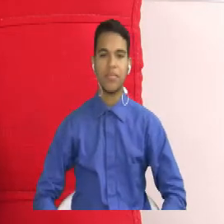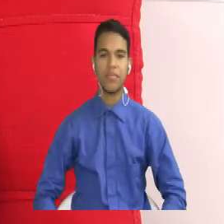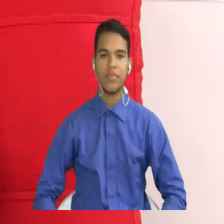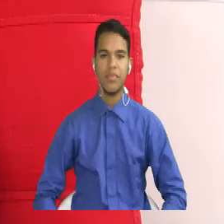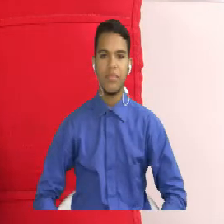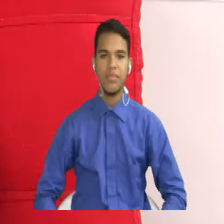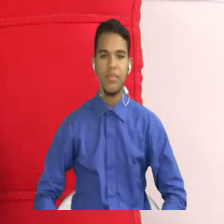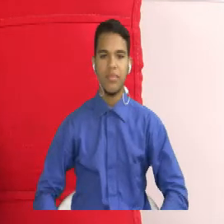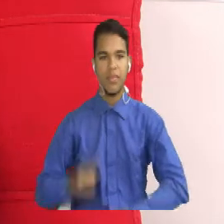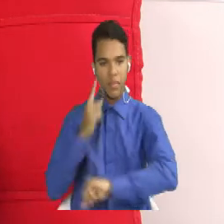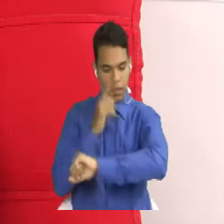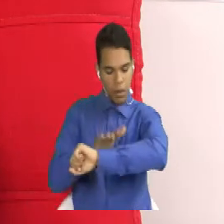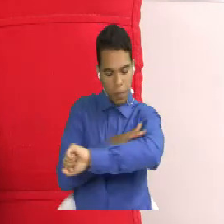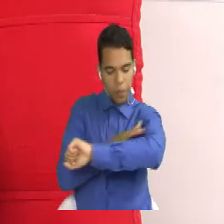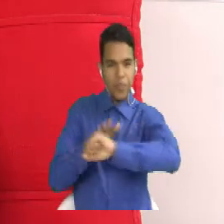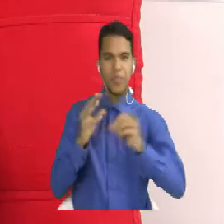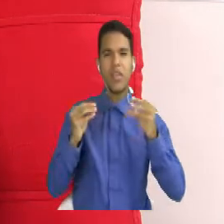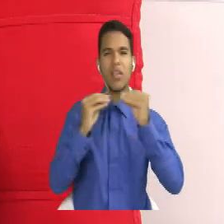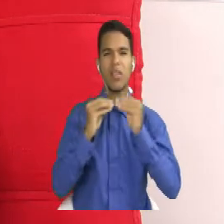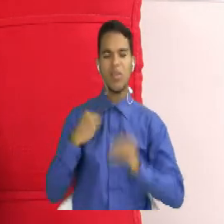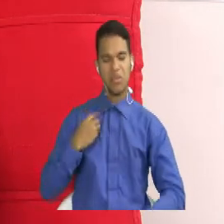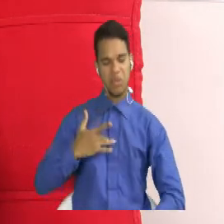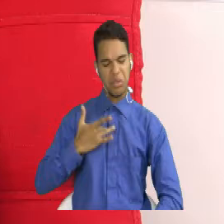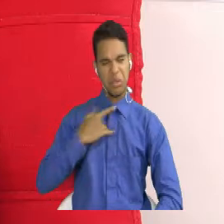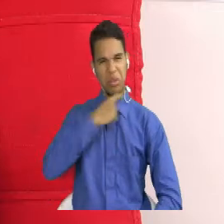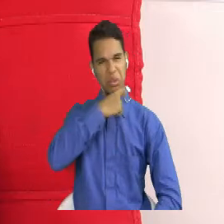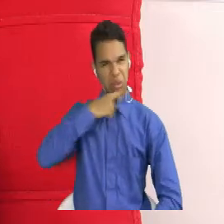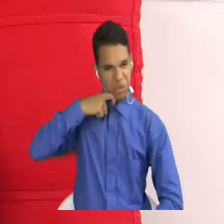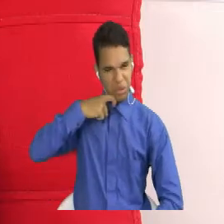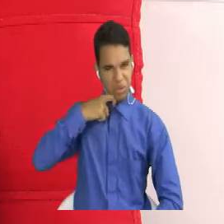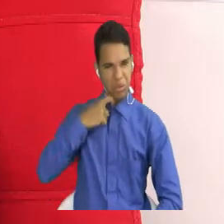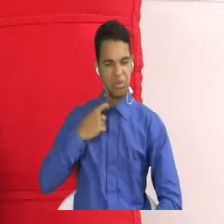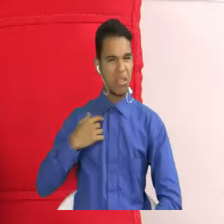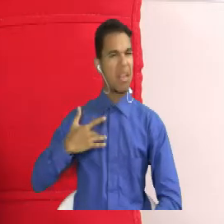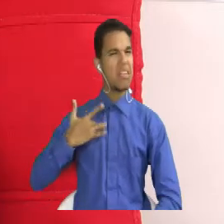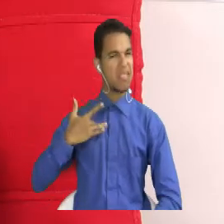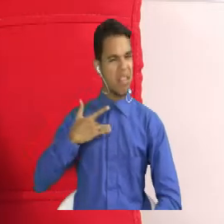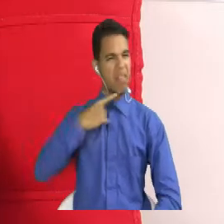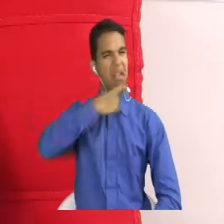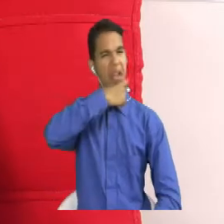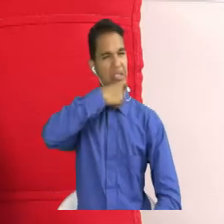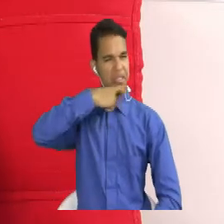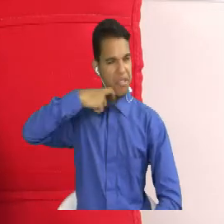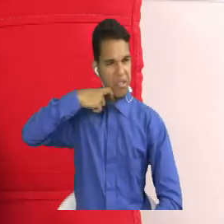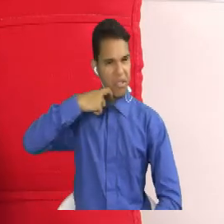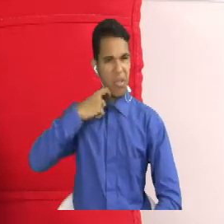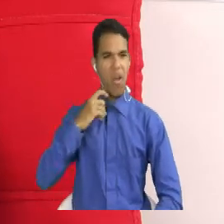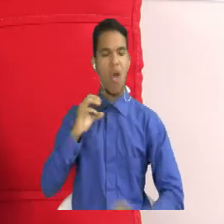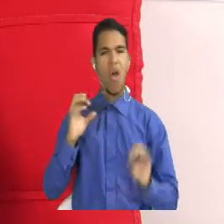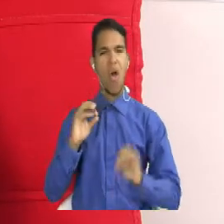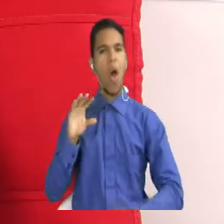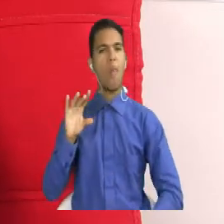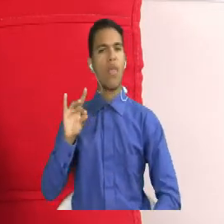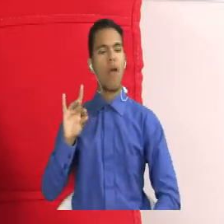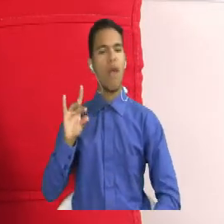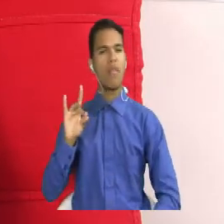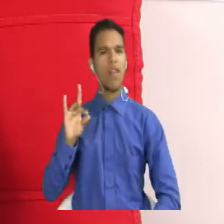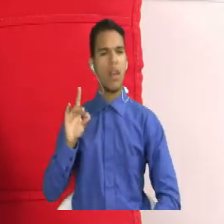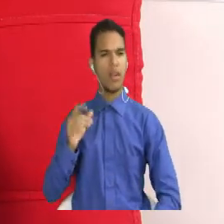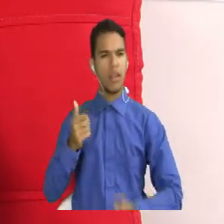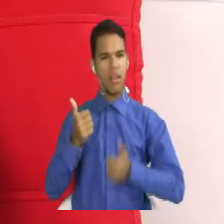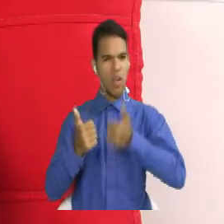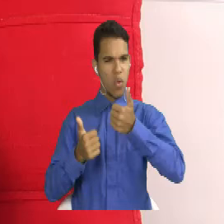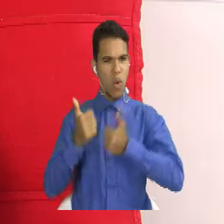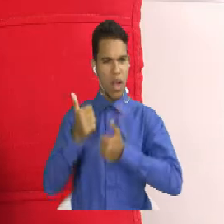en donde más se nos siente seca, acartonada, eso es importante. Se nos siente más seca, acartonada, es porque